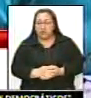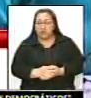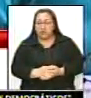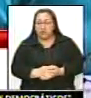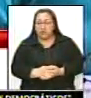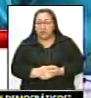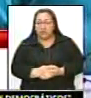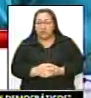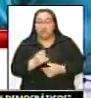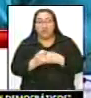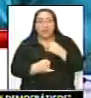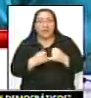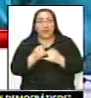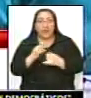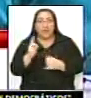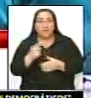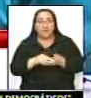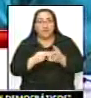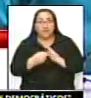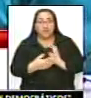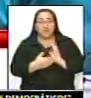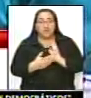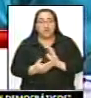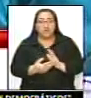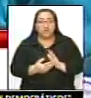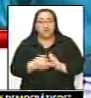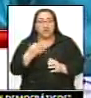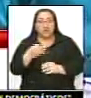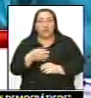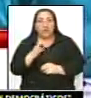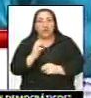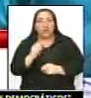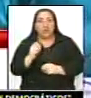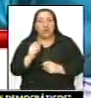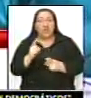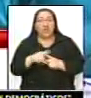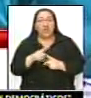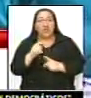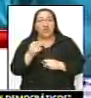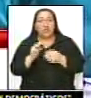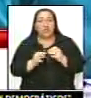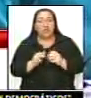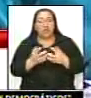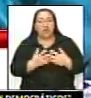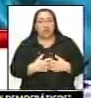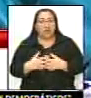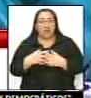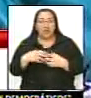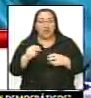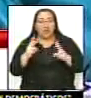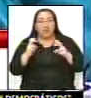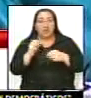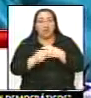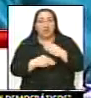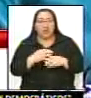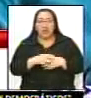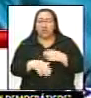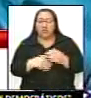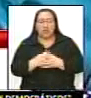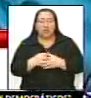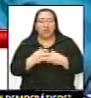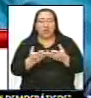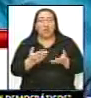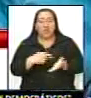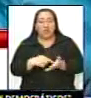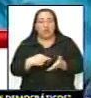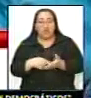Internacionalmente, lo primero que se toma como referencia siempre es el bono del Tesoro americano. Ese es el referente mundial. Entonces, todos los que emiten